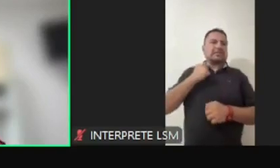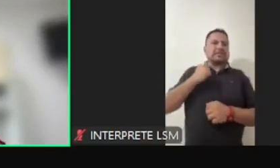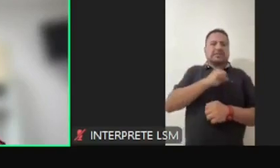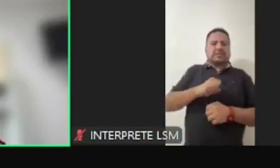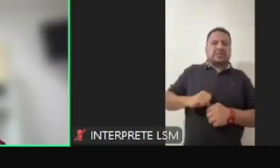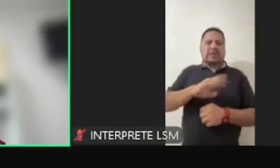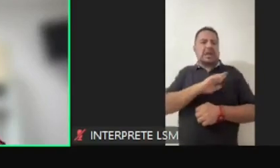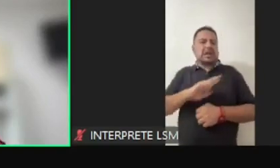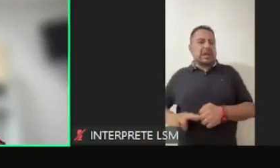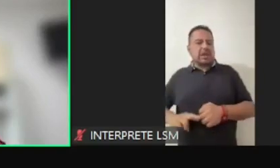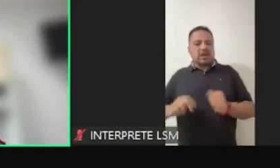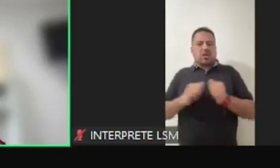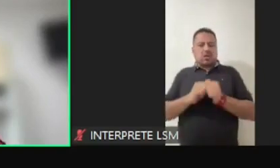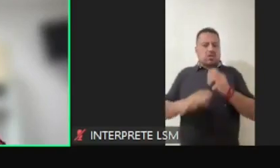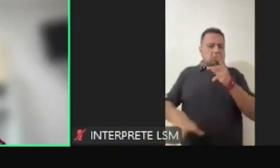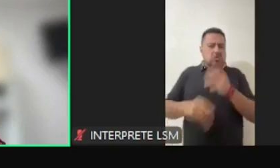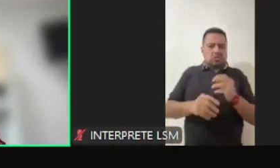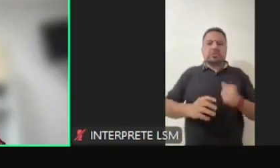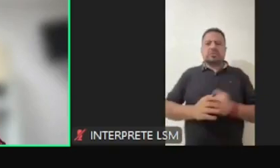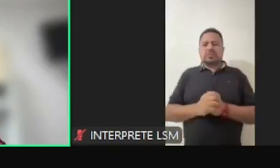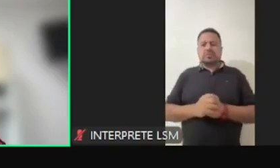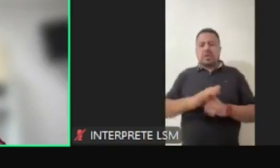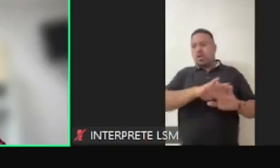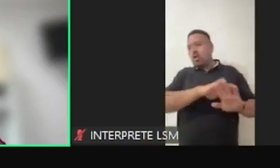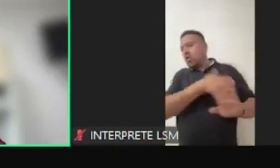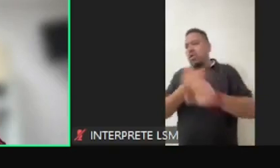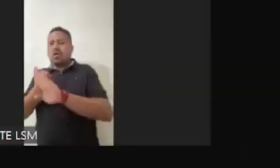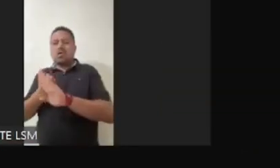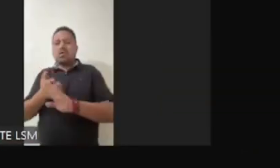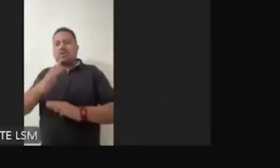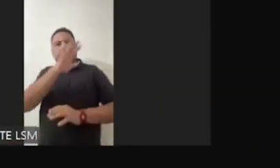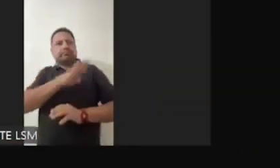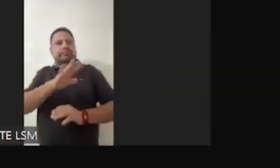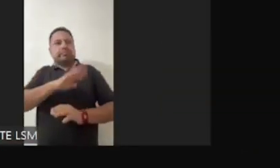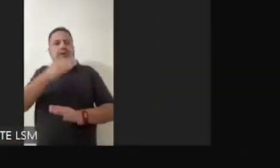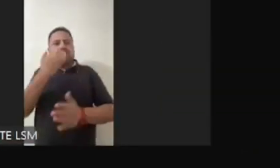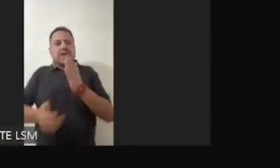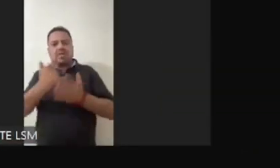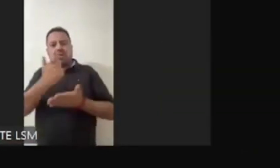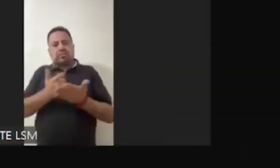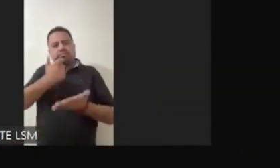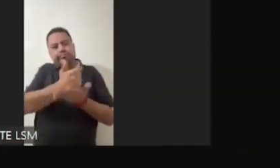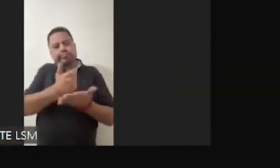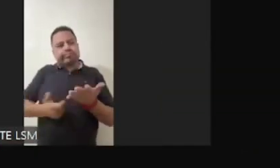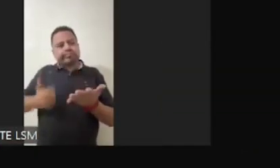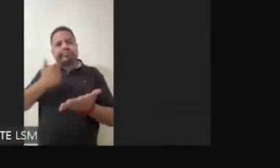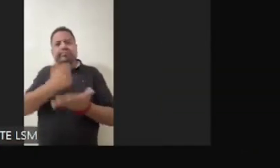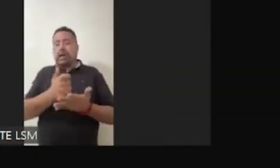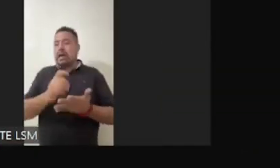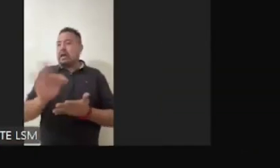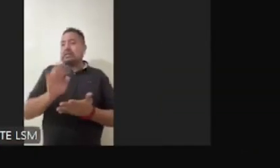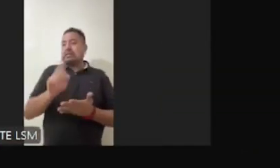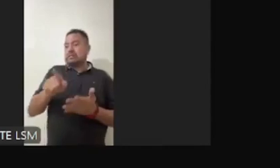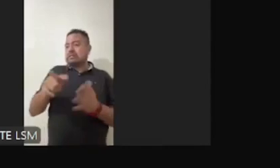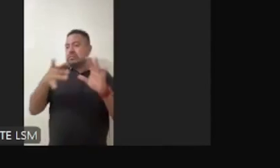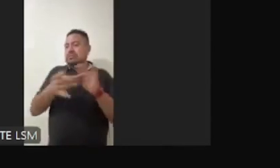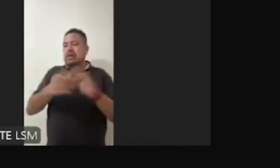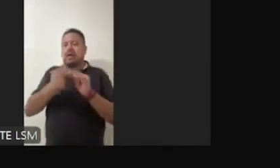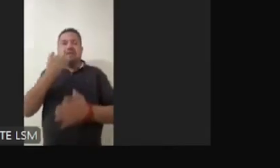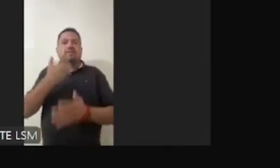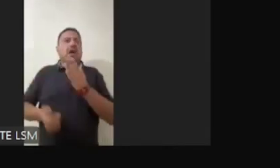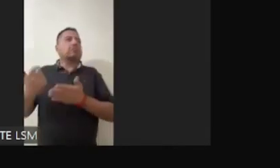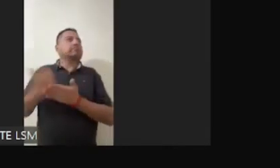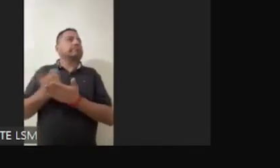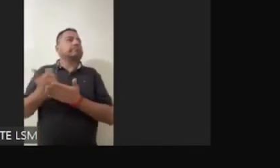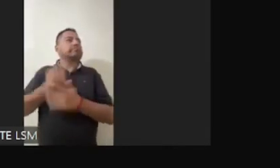regidores respectivamente en contra de la omisión de pago de las remuneraciones que según su dicho dejaron de percibir del mes